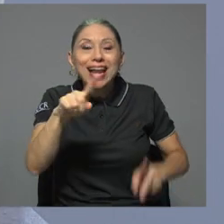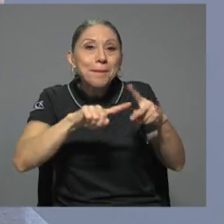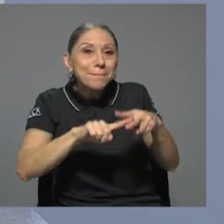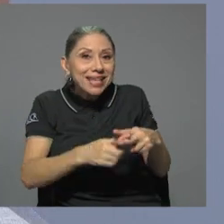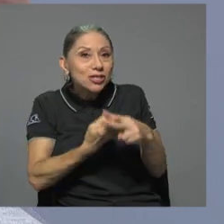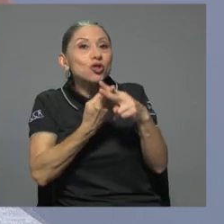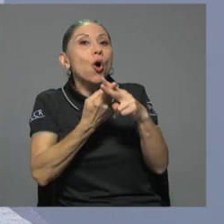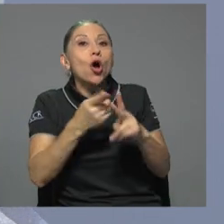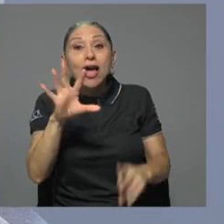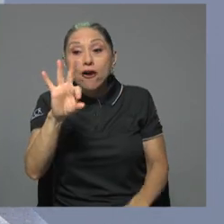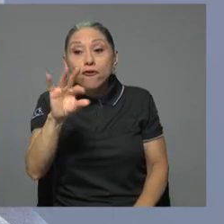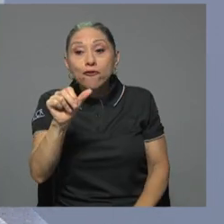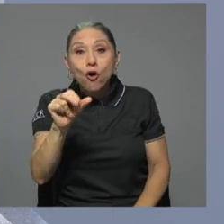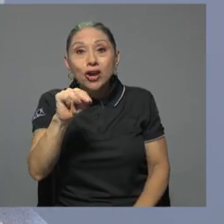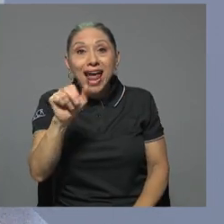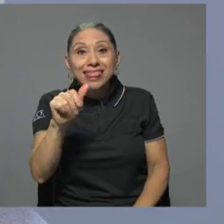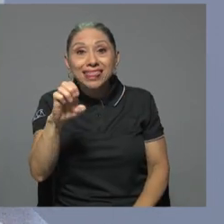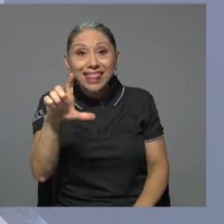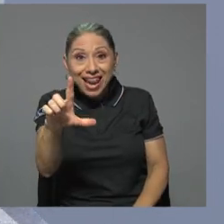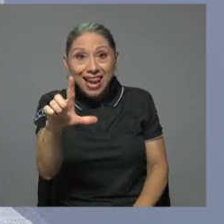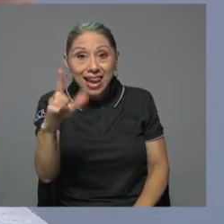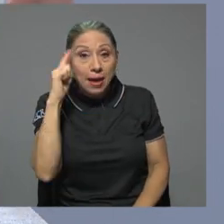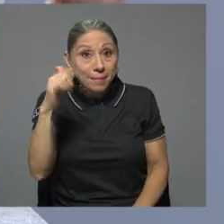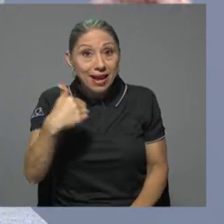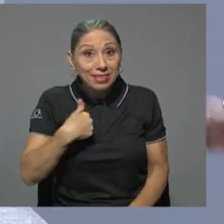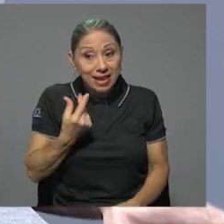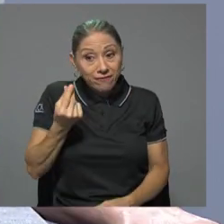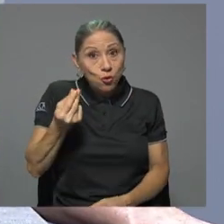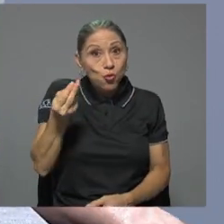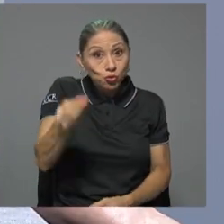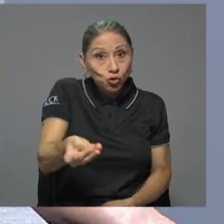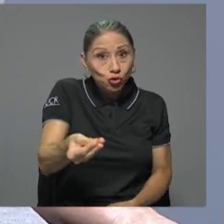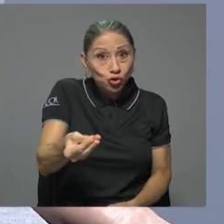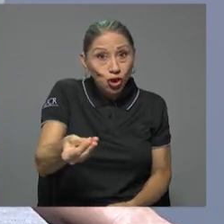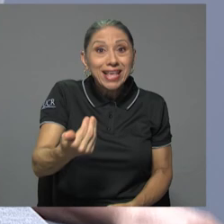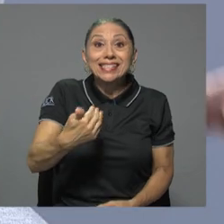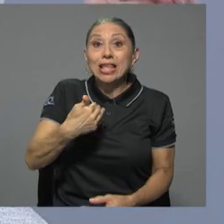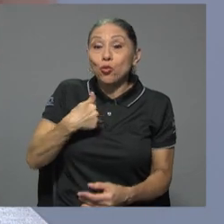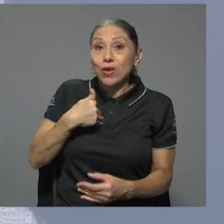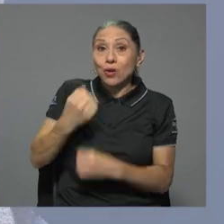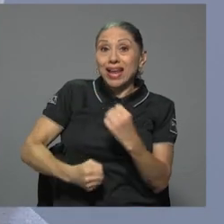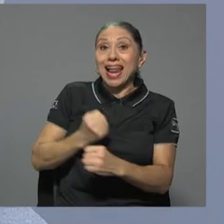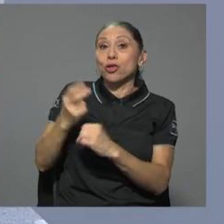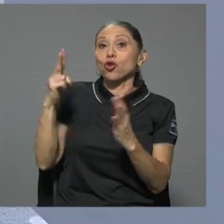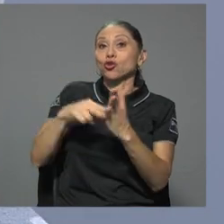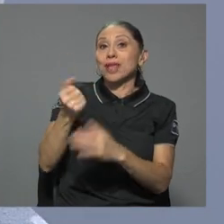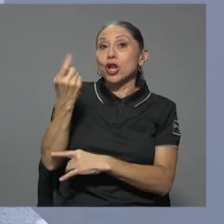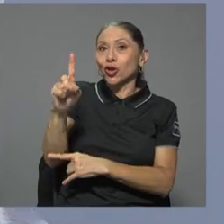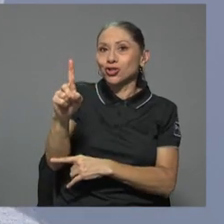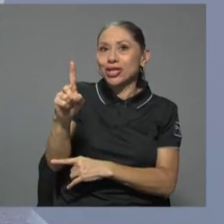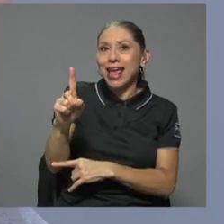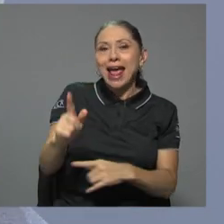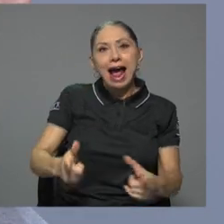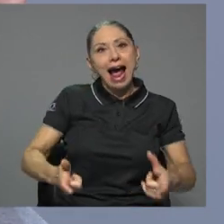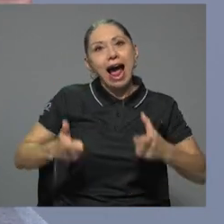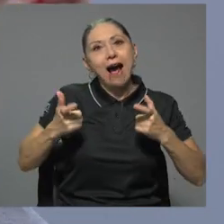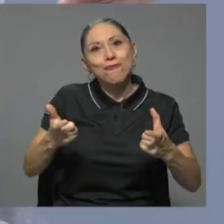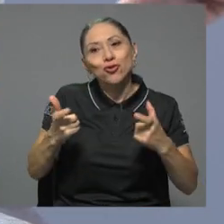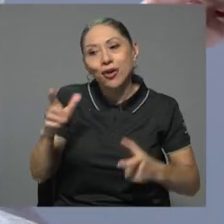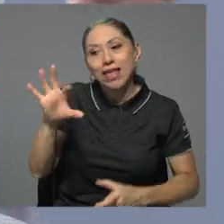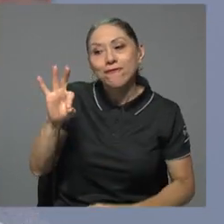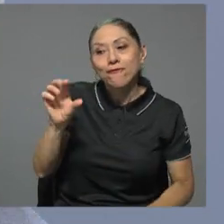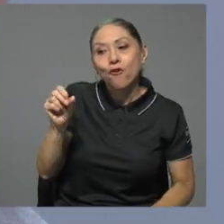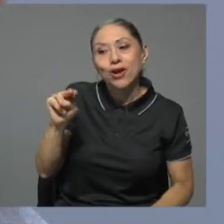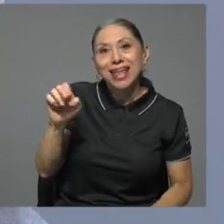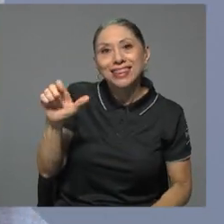años para que se tuvieran los recursos que tuvieron en el 2011 afortunadamente fonatel es un fondo donde